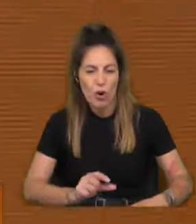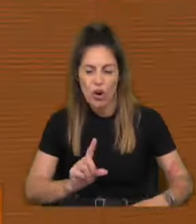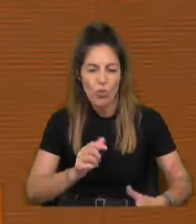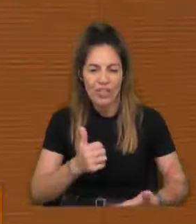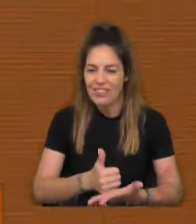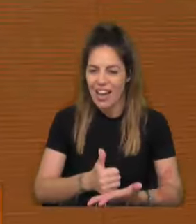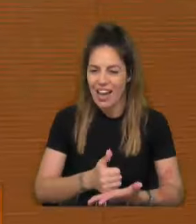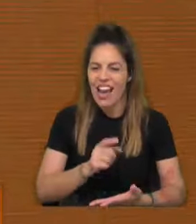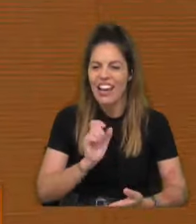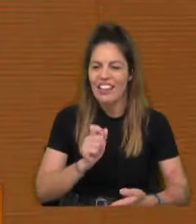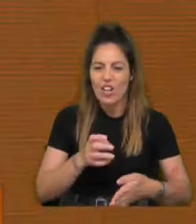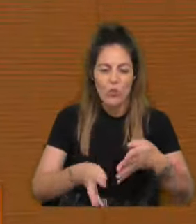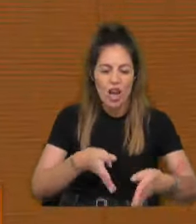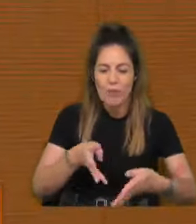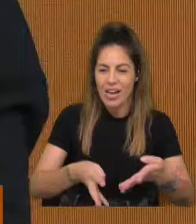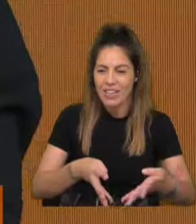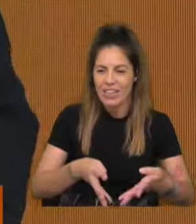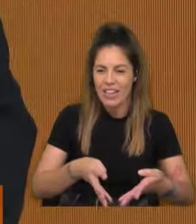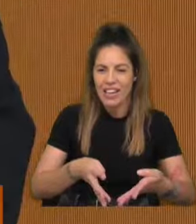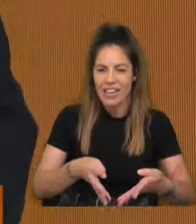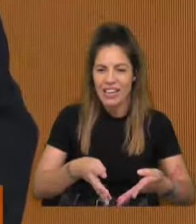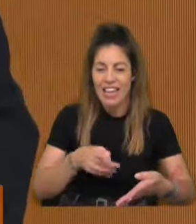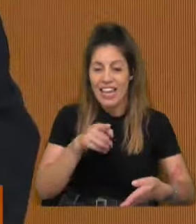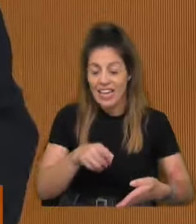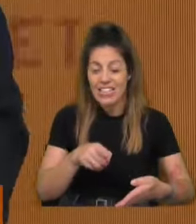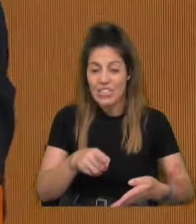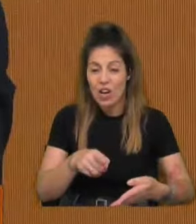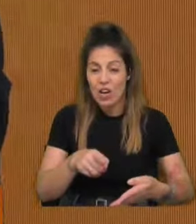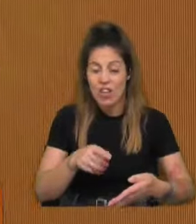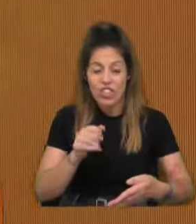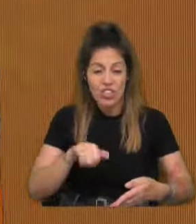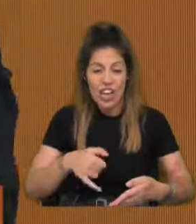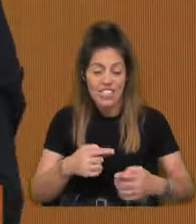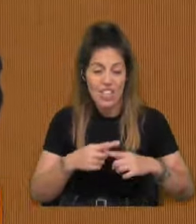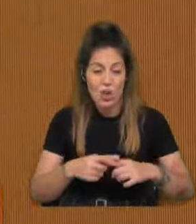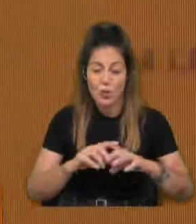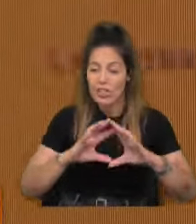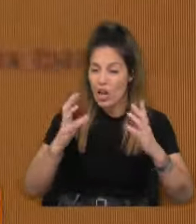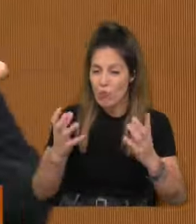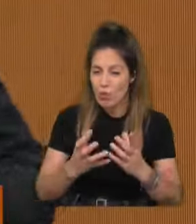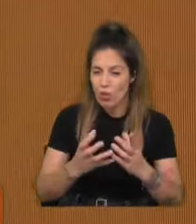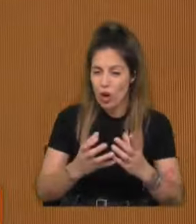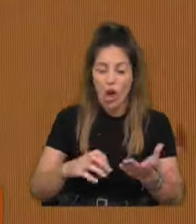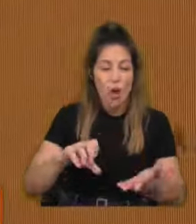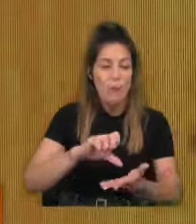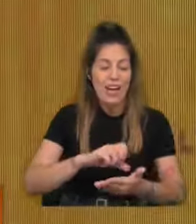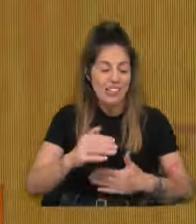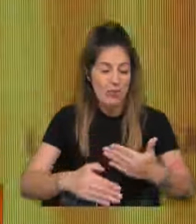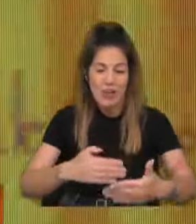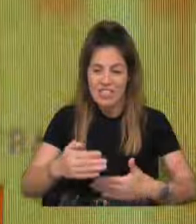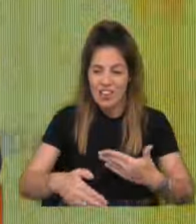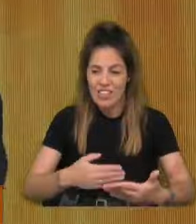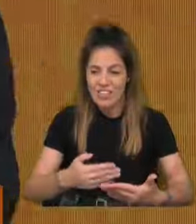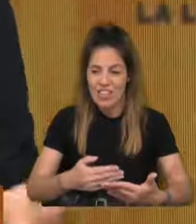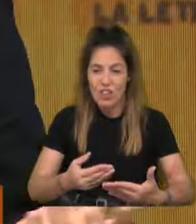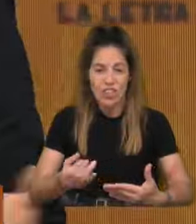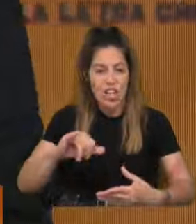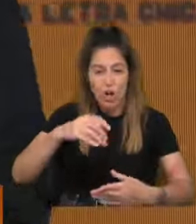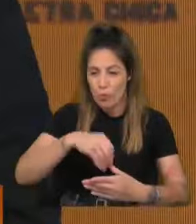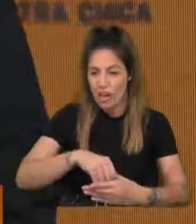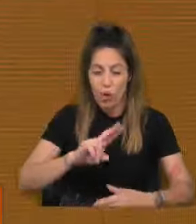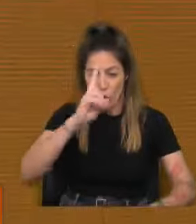impuesto con ese perfil existe en el mundo dec y lo está planteando Bill Gates por ejemplo y otro y países más avanzados del punto de vista de las ingenierías Fiscales tienen incorporado